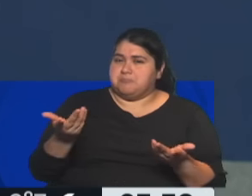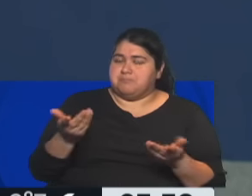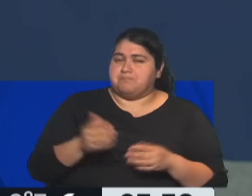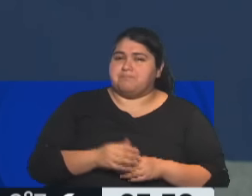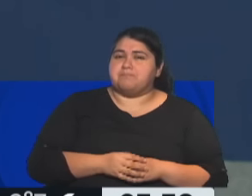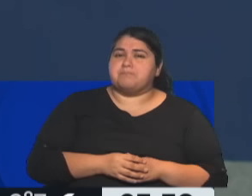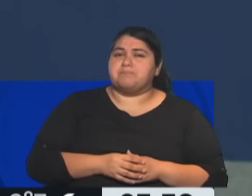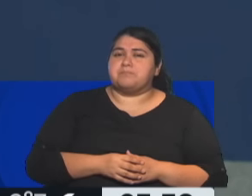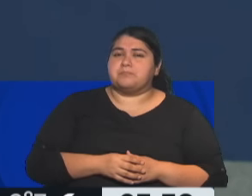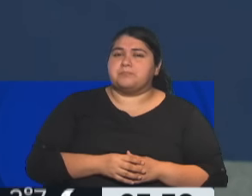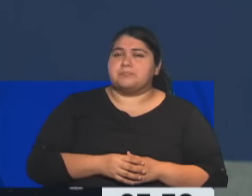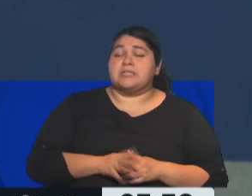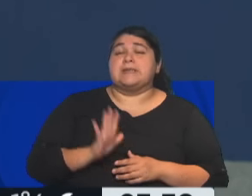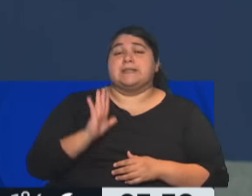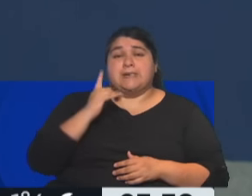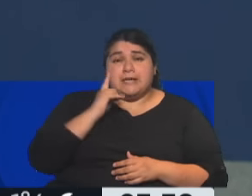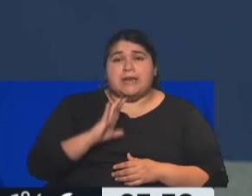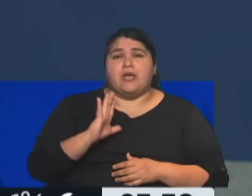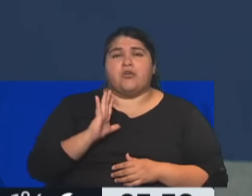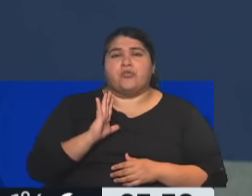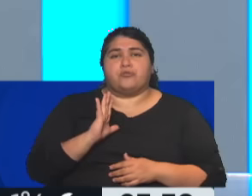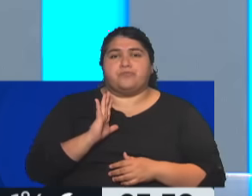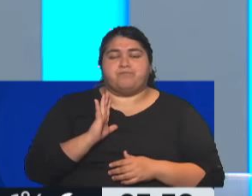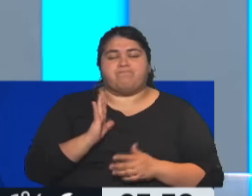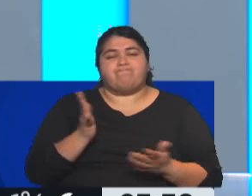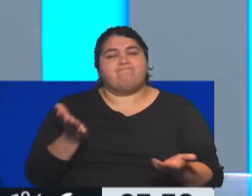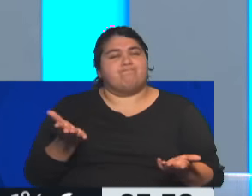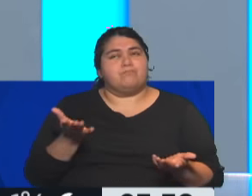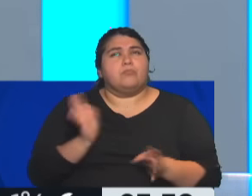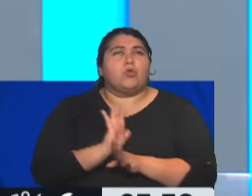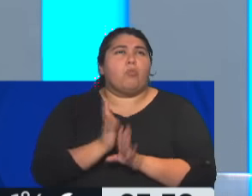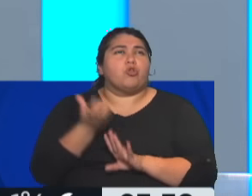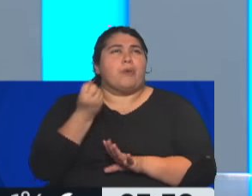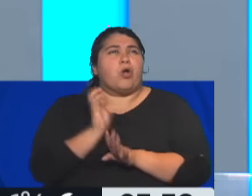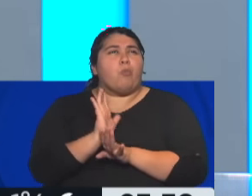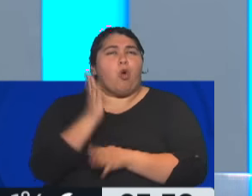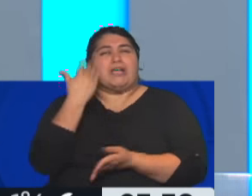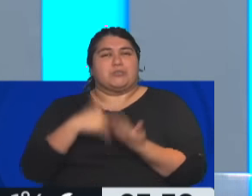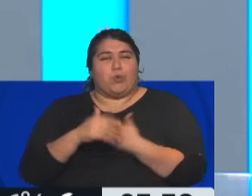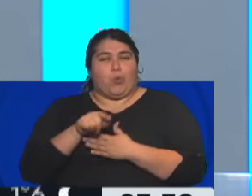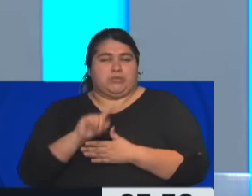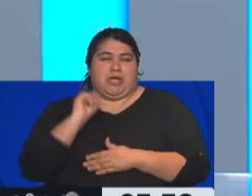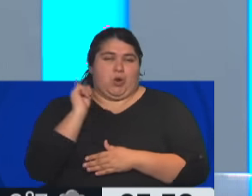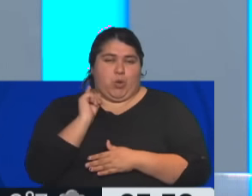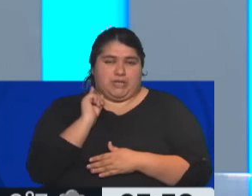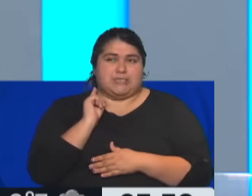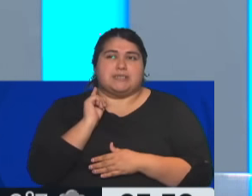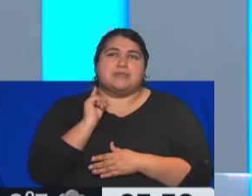bélico? Creo que, más que una excusa, creo que es una